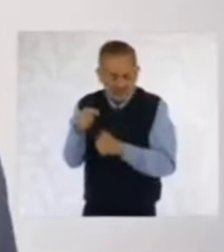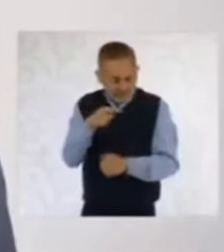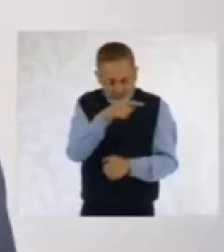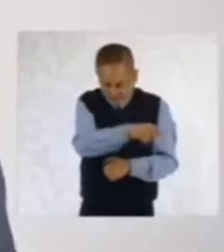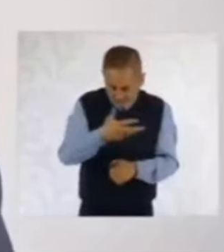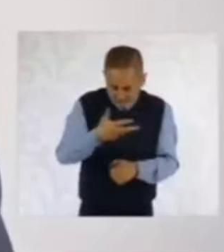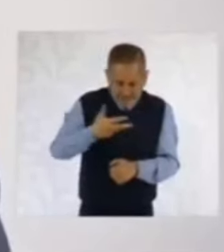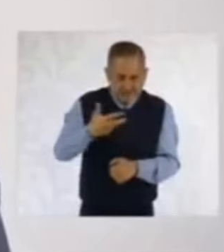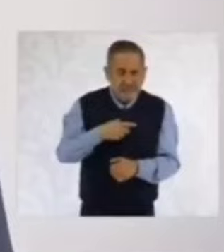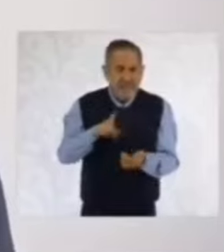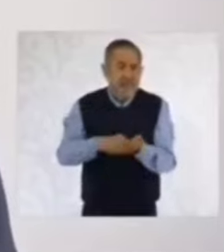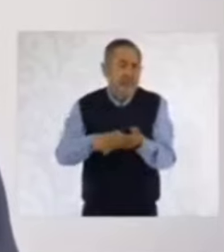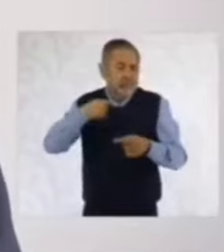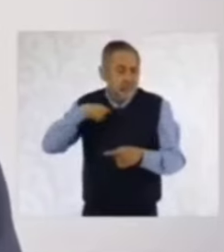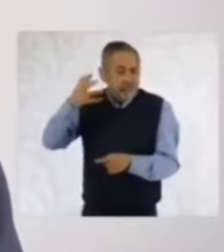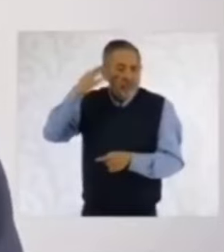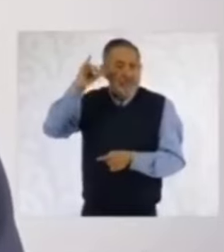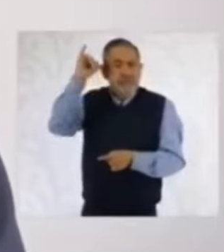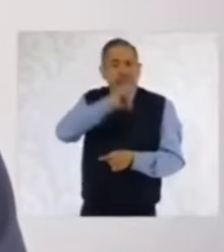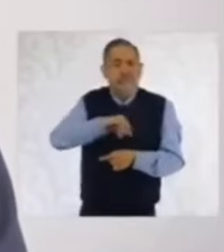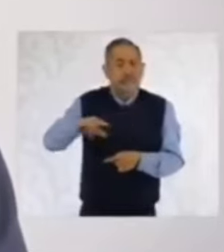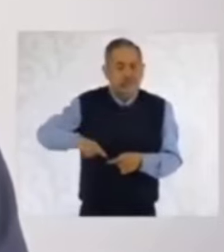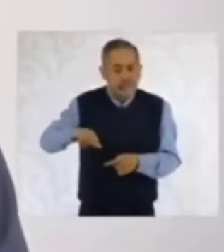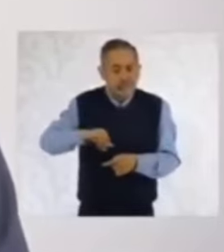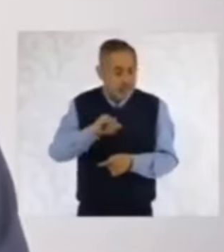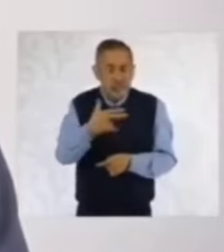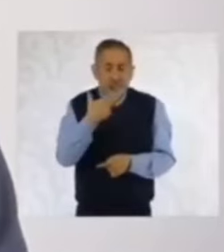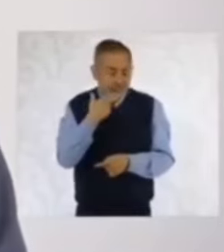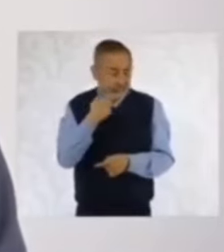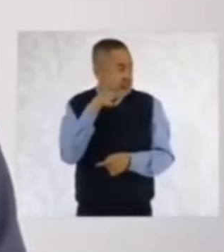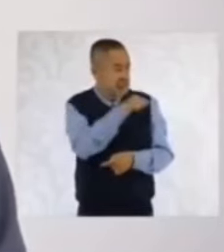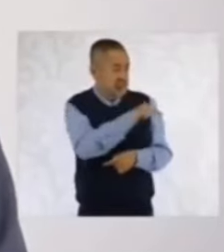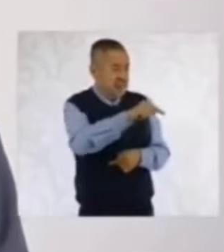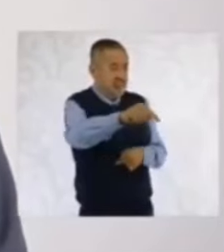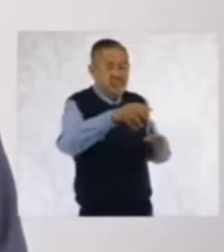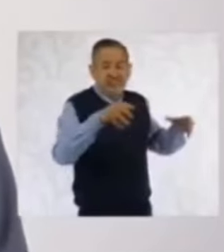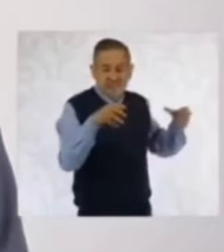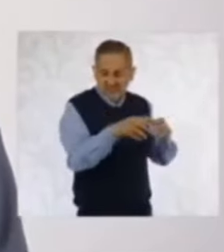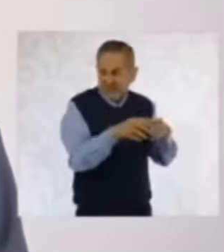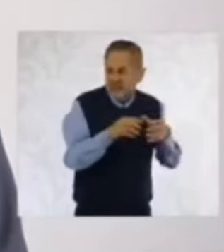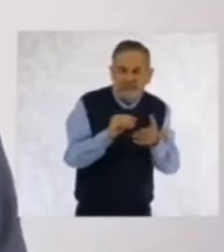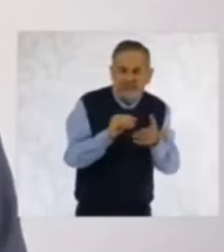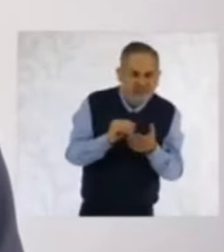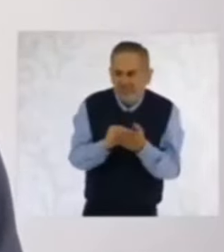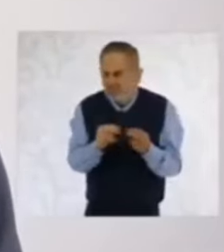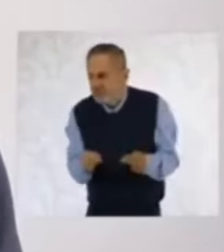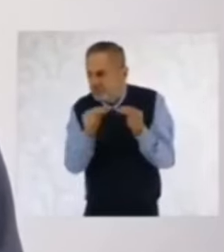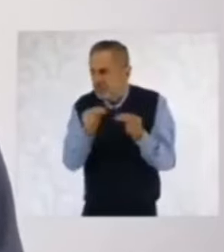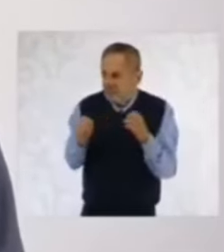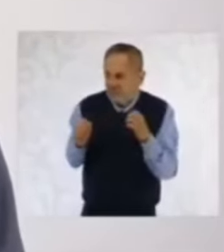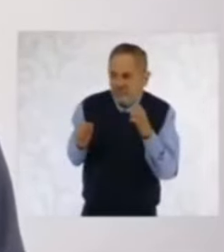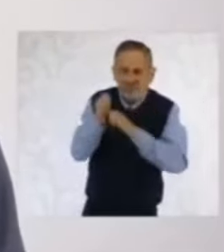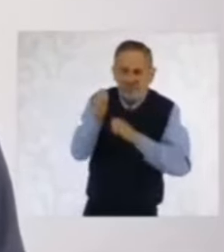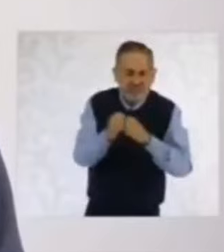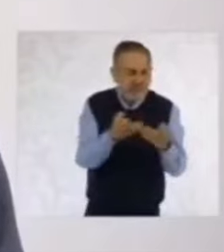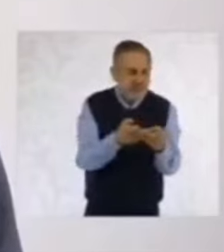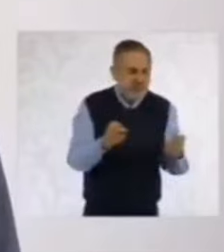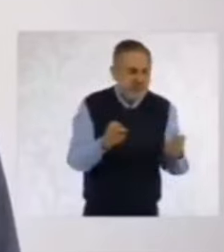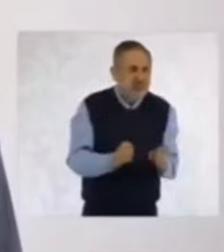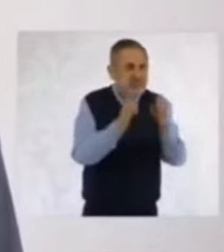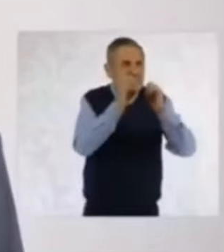que fui jefa de gobierno eh funcionaba este este grupo que